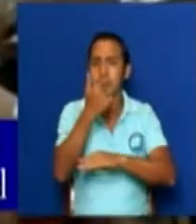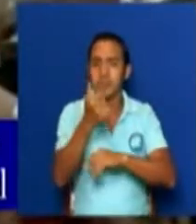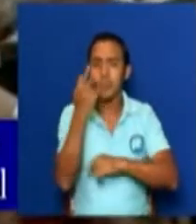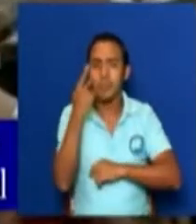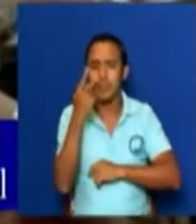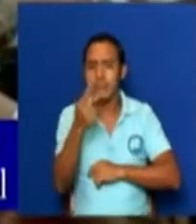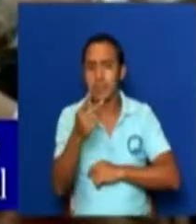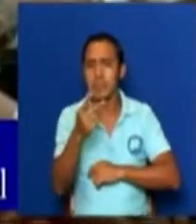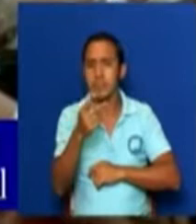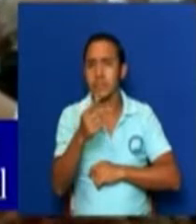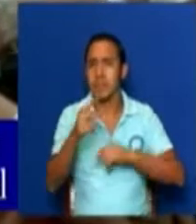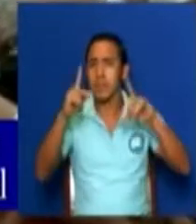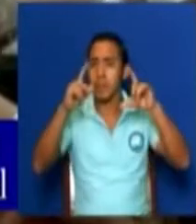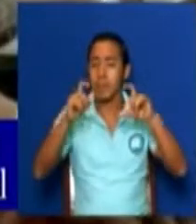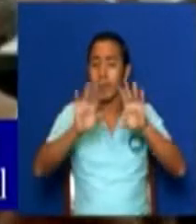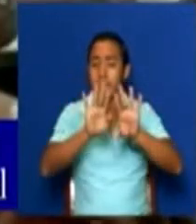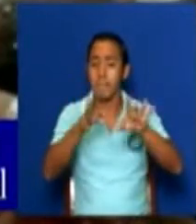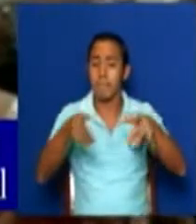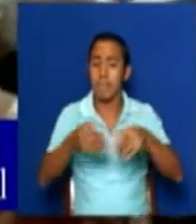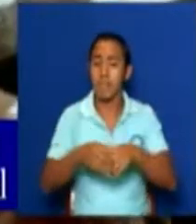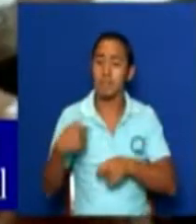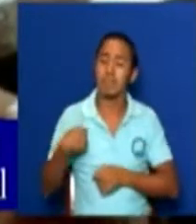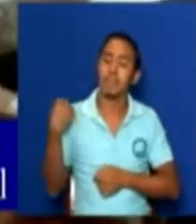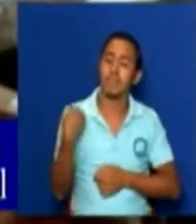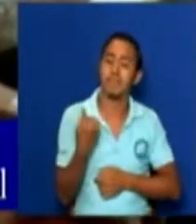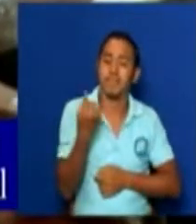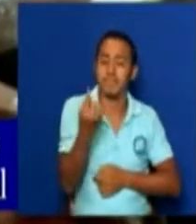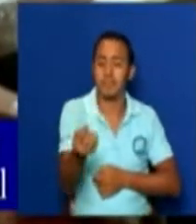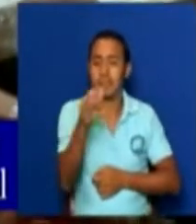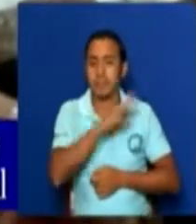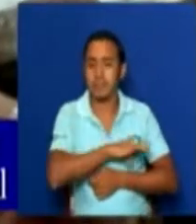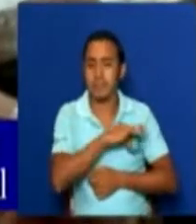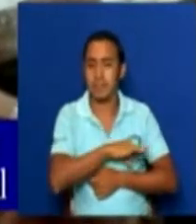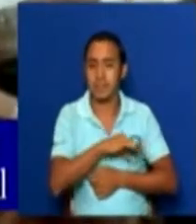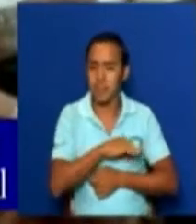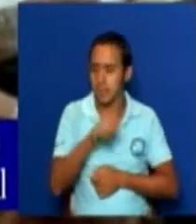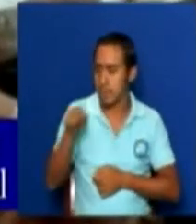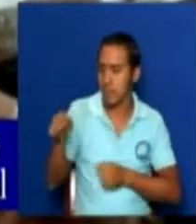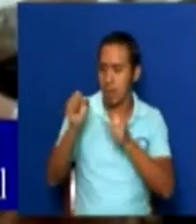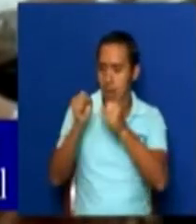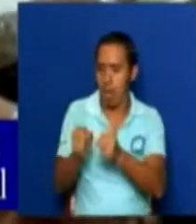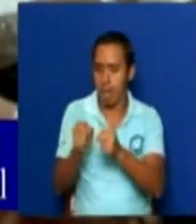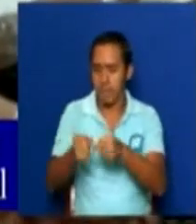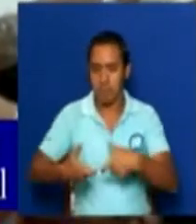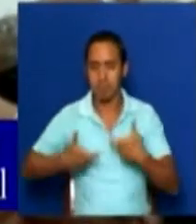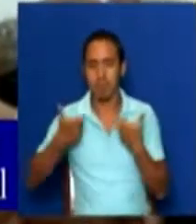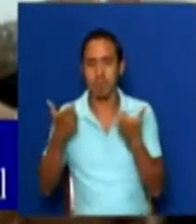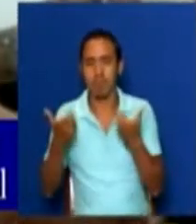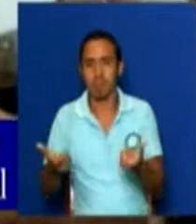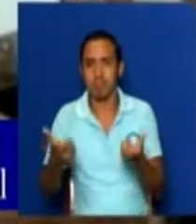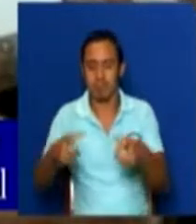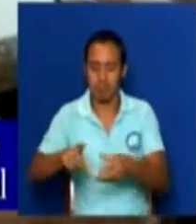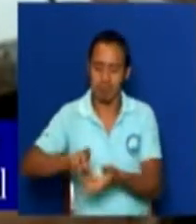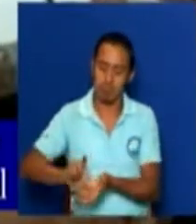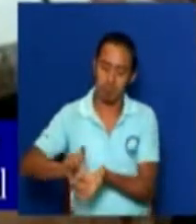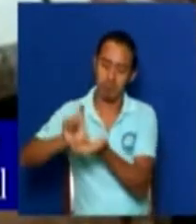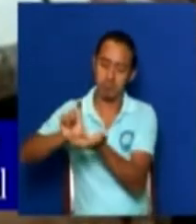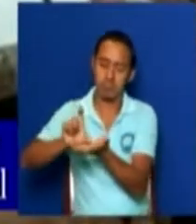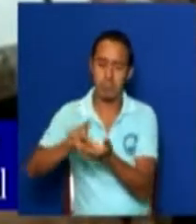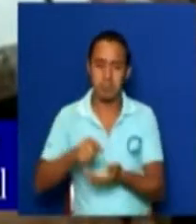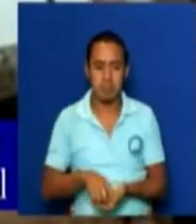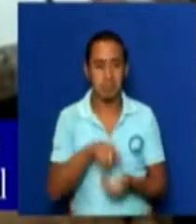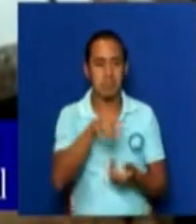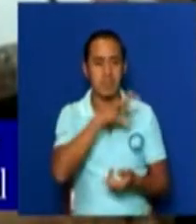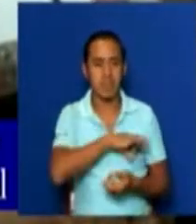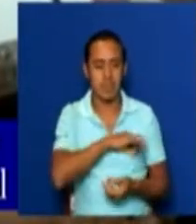una imagen donde la joven se llegaba a cobrar y los salarios de los hombres eran bien hermosos, los billetes. Y ella llegó